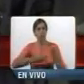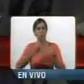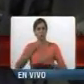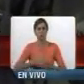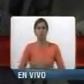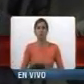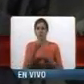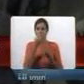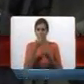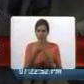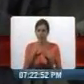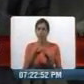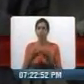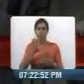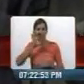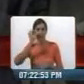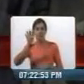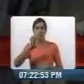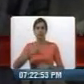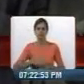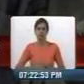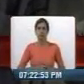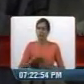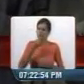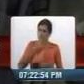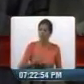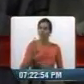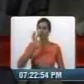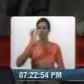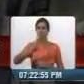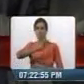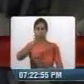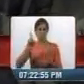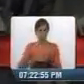bien del país, por el bien de la nación toda. Muchas gracias.